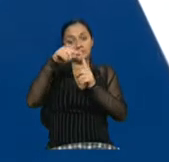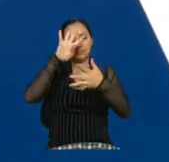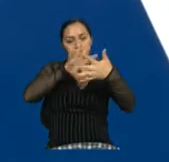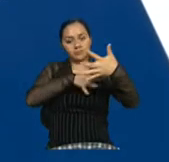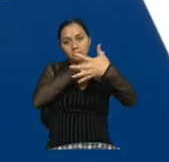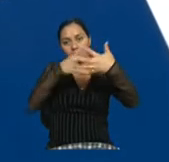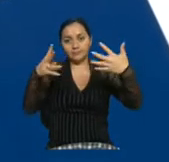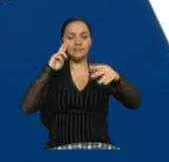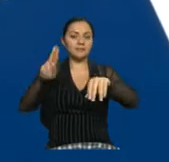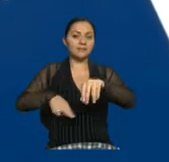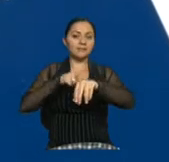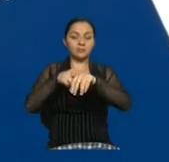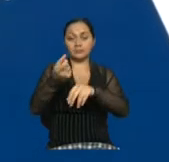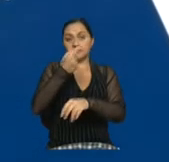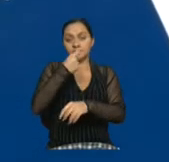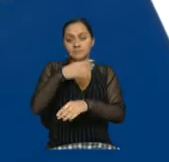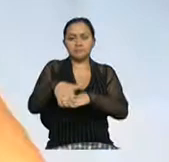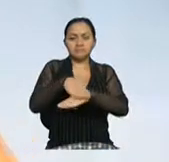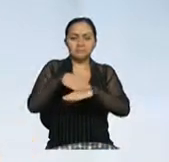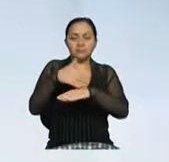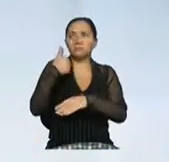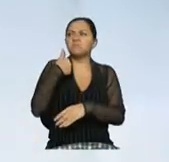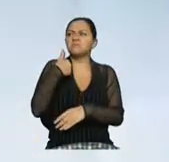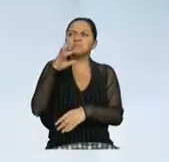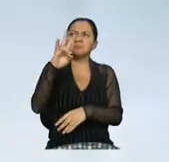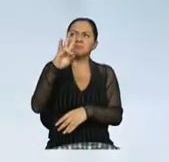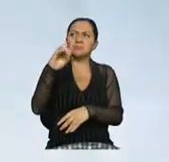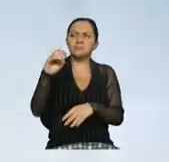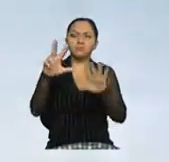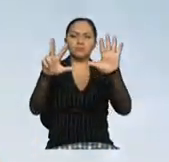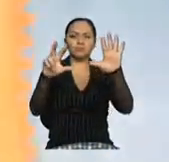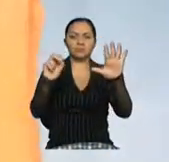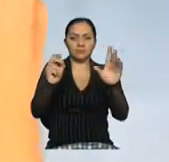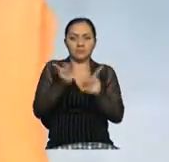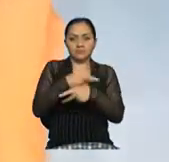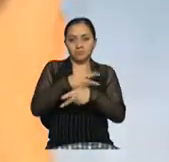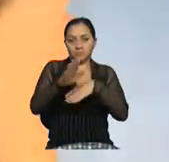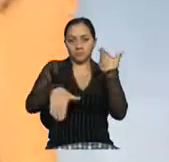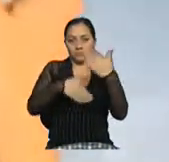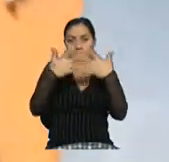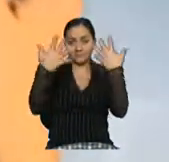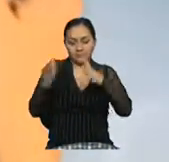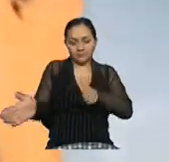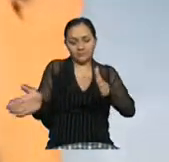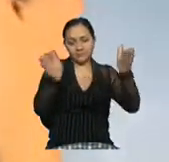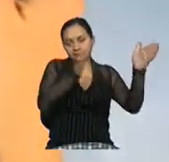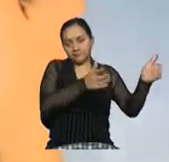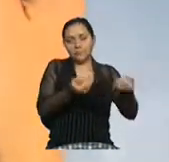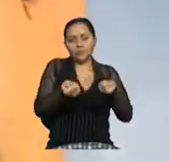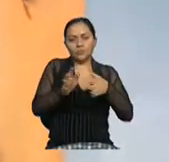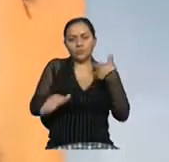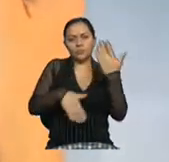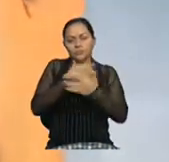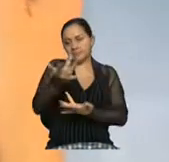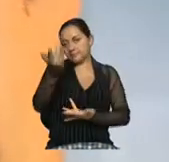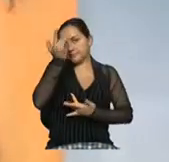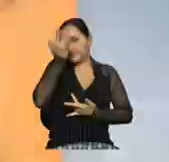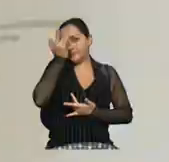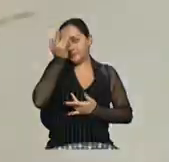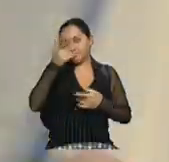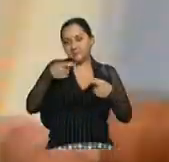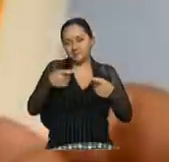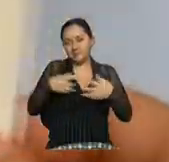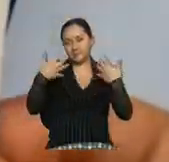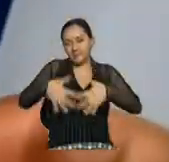Nacional de Medicamentos Básicos, que tiene más de 780 de estos productos, entre ellos para el manejo de enfermedades catastróficas,